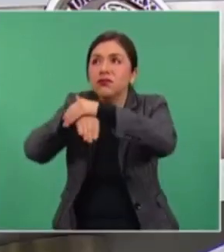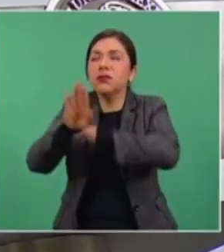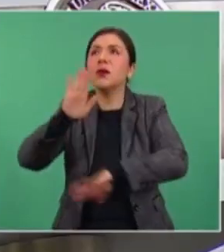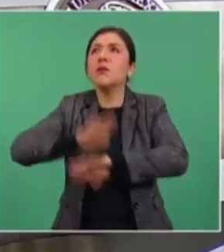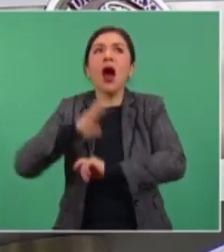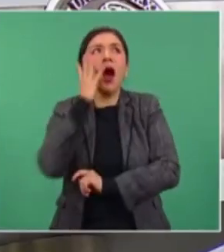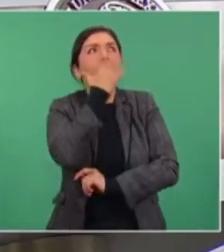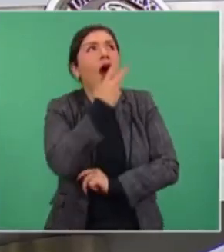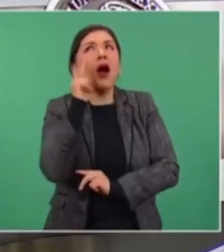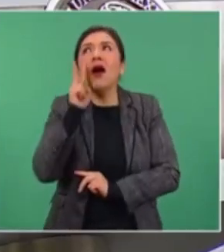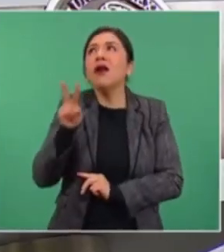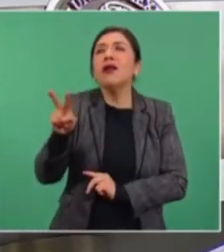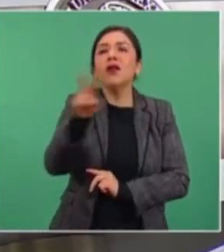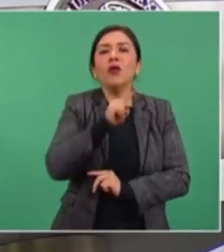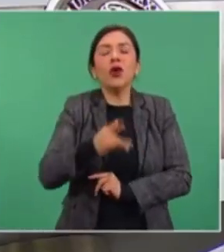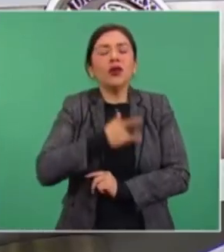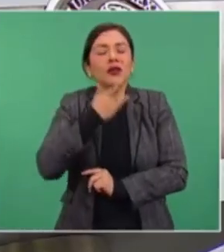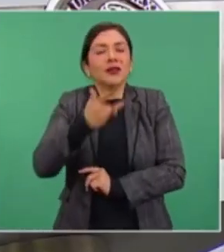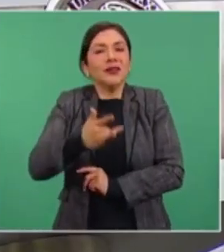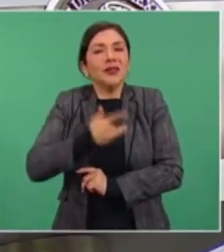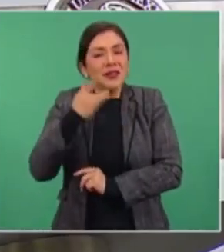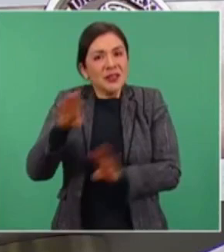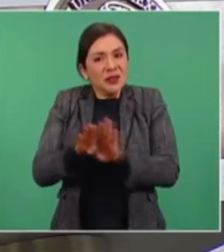belleza y mensaje inspirador.